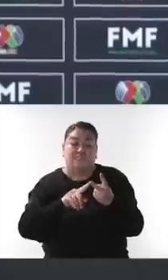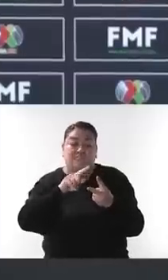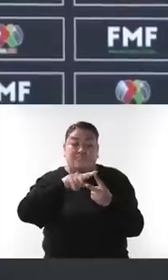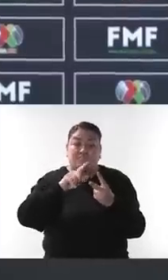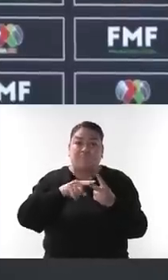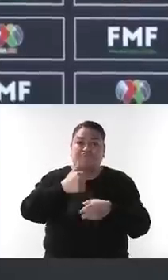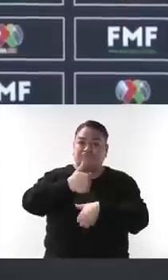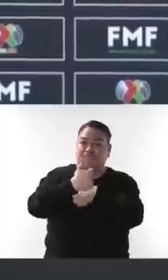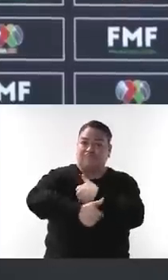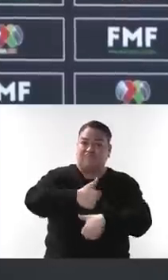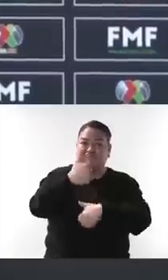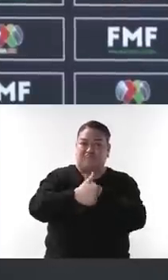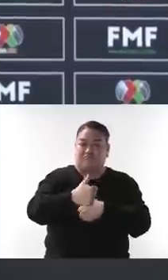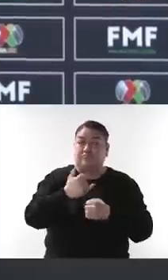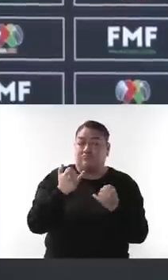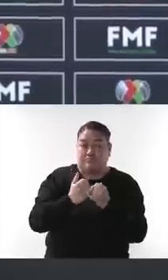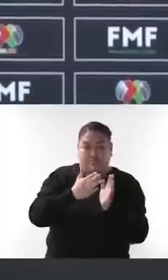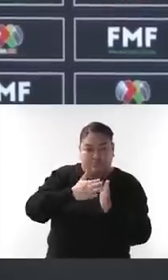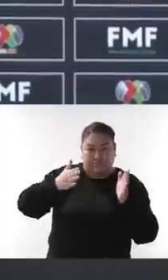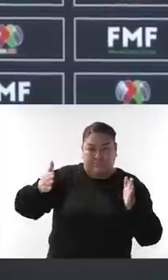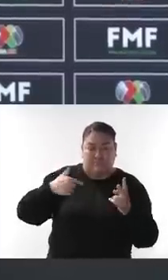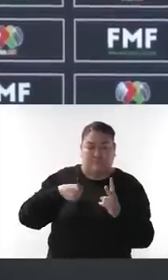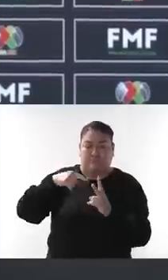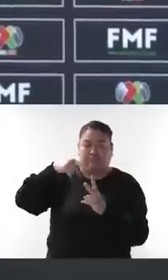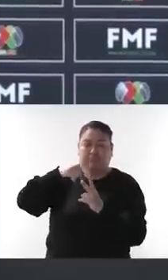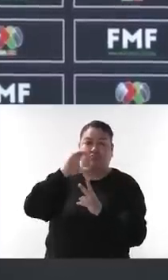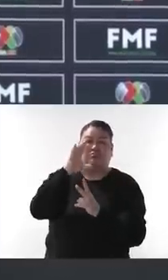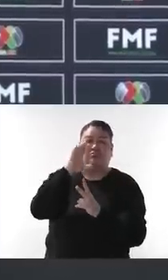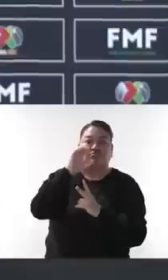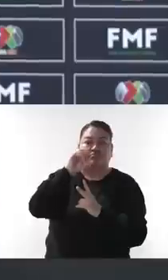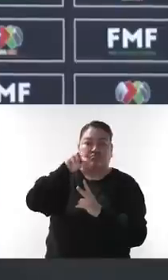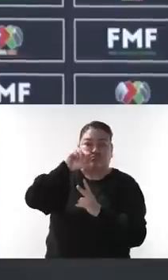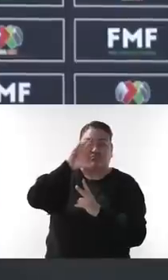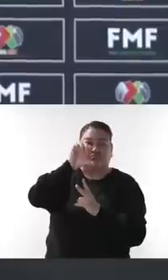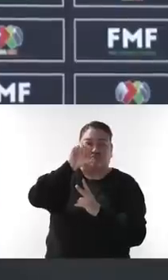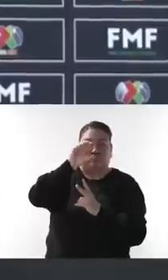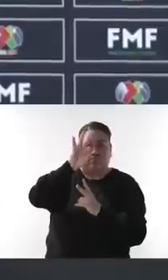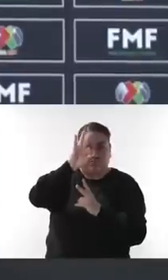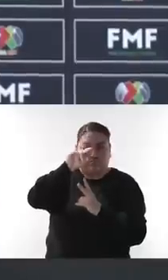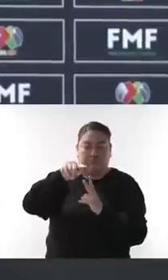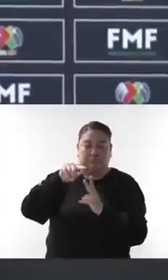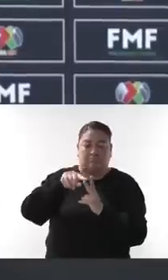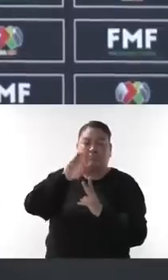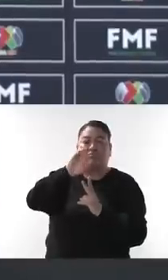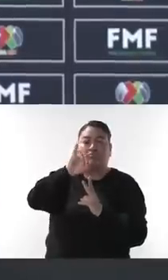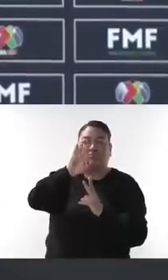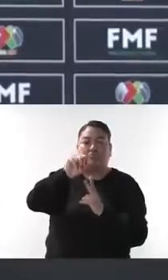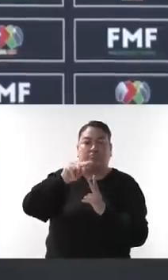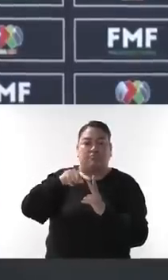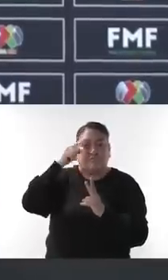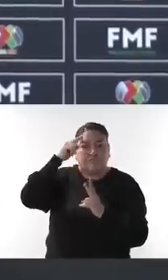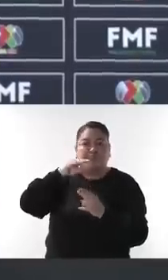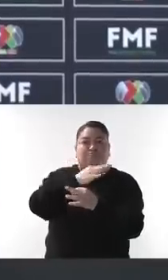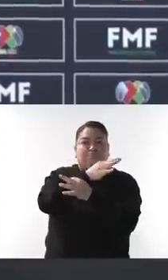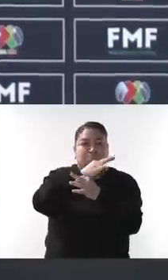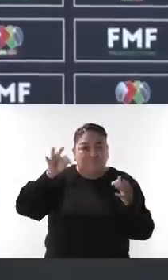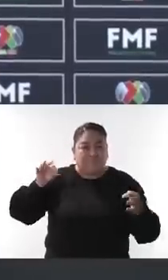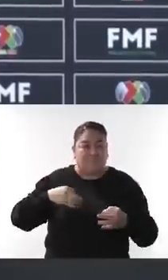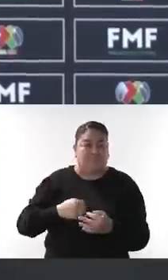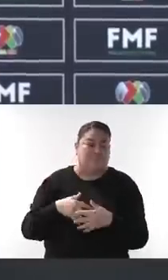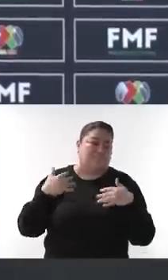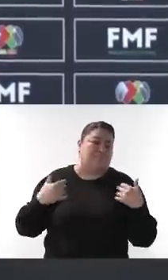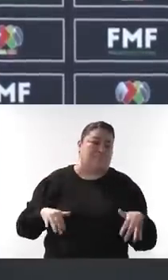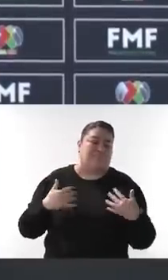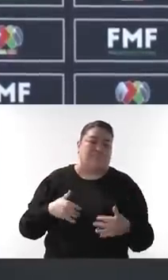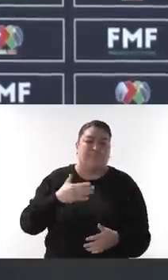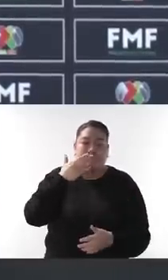Hay que darle ahí espacio a la CONCACAF y a la FIFA para que nos puedan dar esta gran noticia.